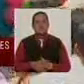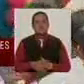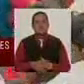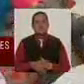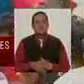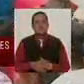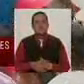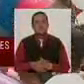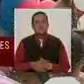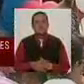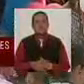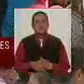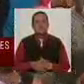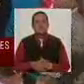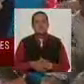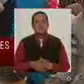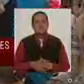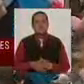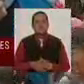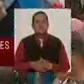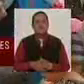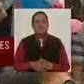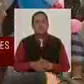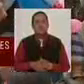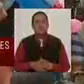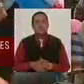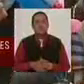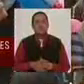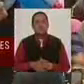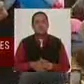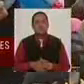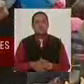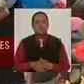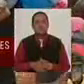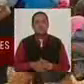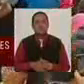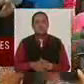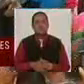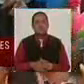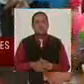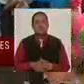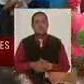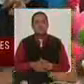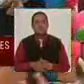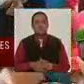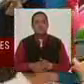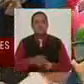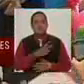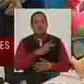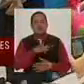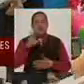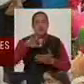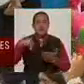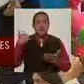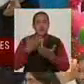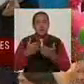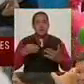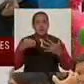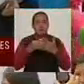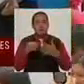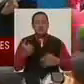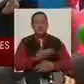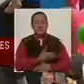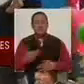hermano Miguel Uncuncha Sanchum, en honor a la llegada de la primera dama de la